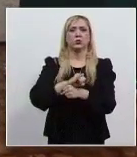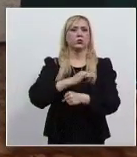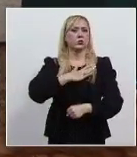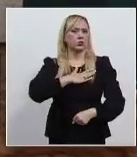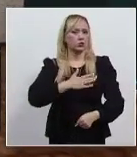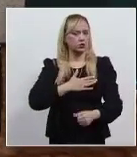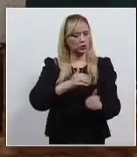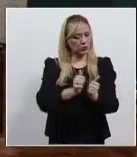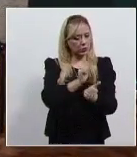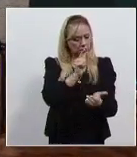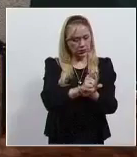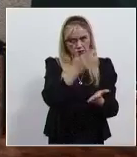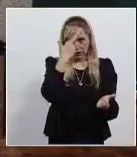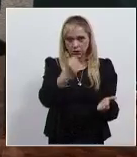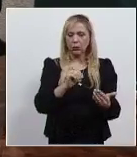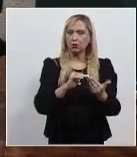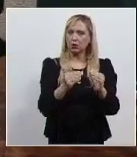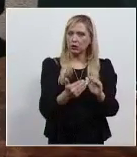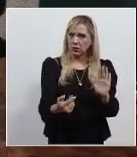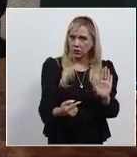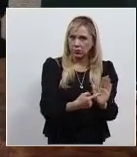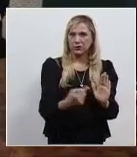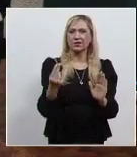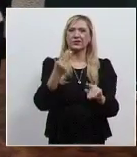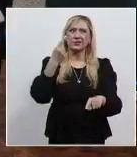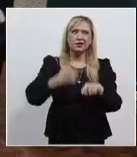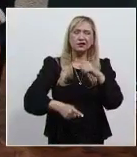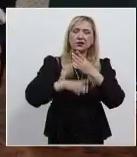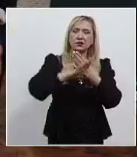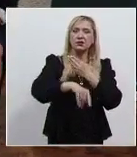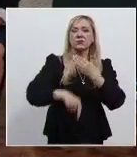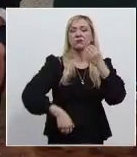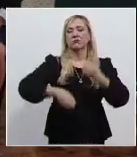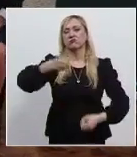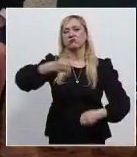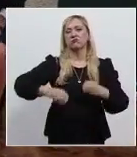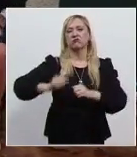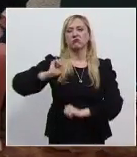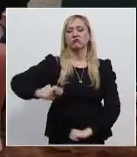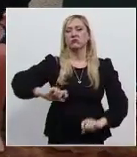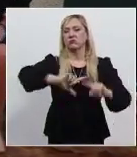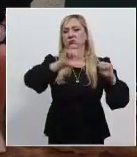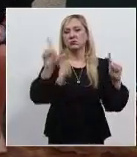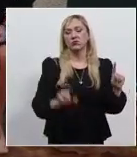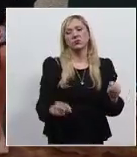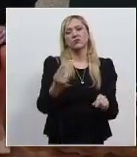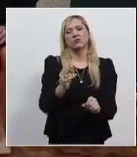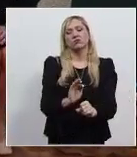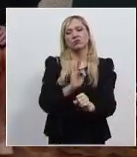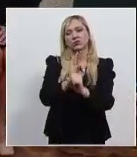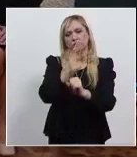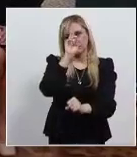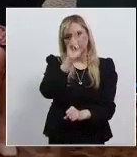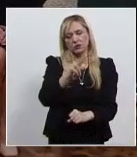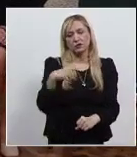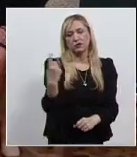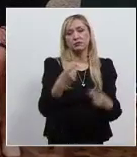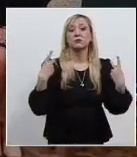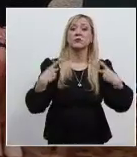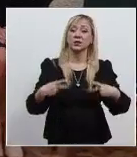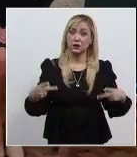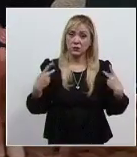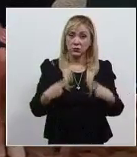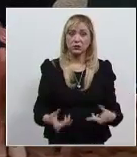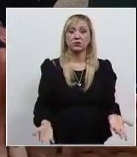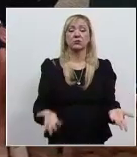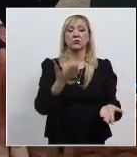combatir las detenciones arbitrarias es prioridad del Poder Judicial Federal, lo que implica proteger la dignidad de las personas, el